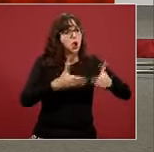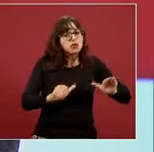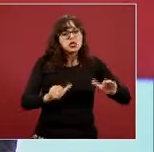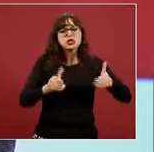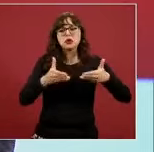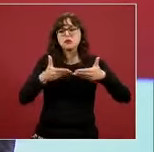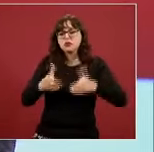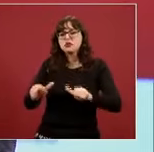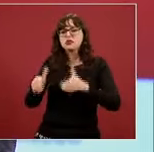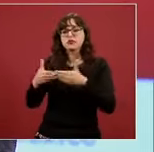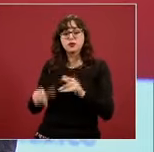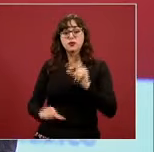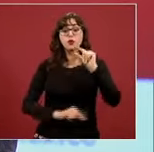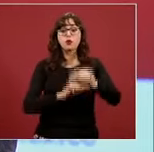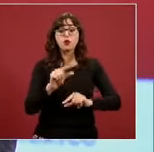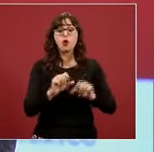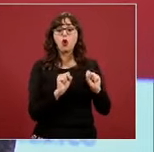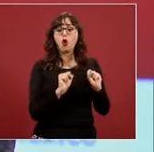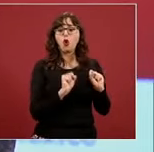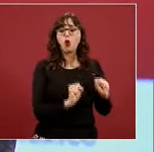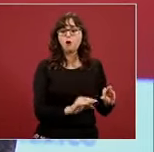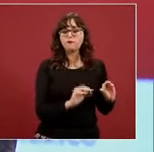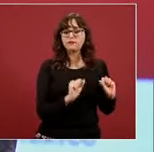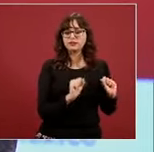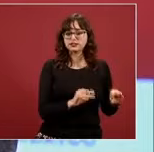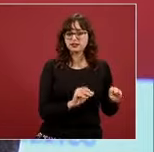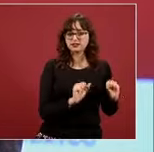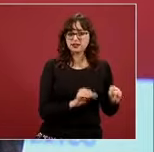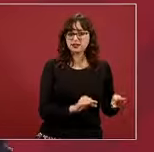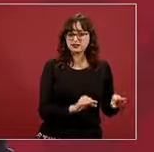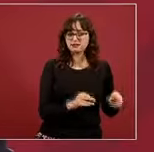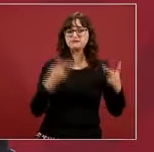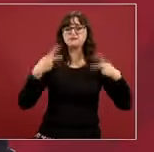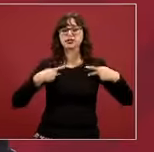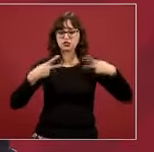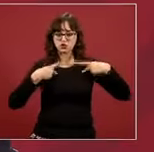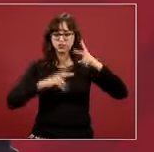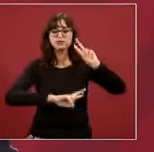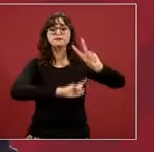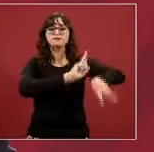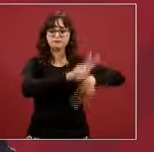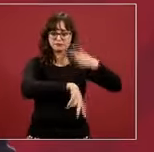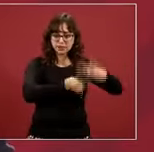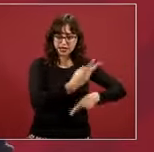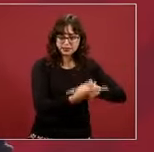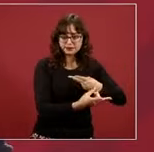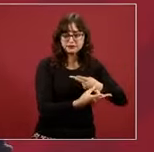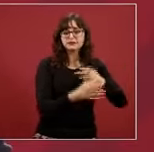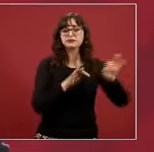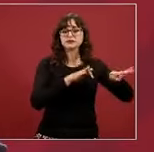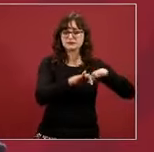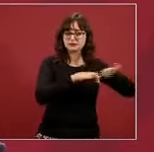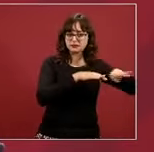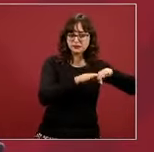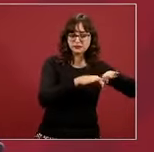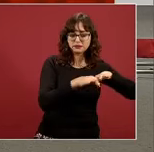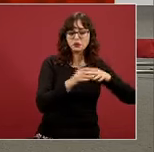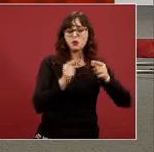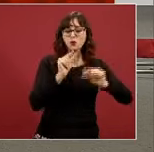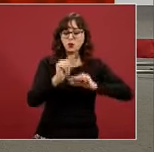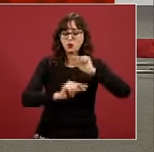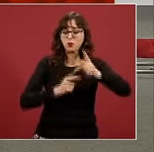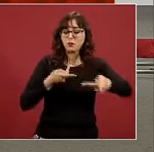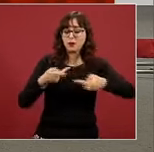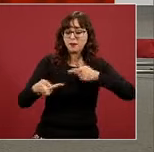concurrirán las personas trabajadoras del sistema educativo para ir preparando el eventual retorno con